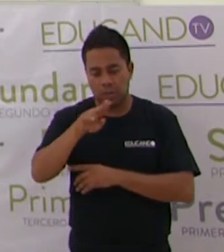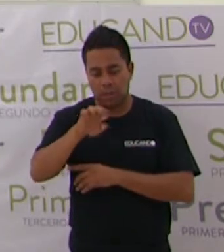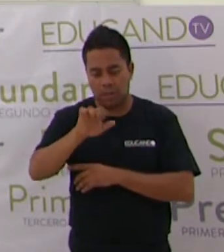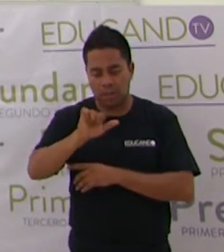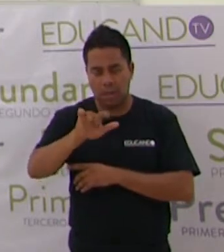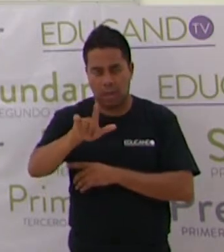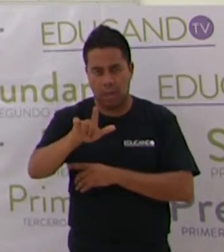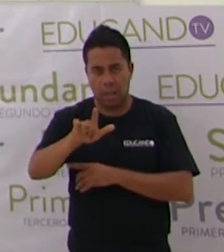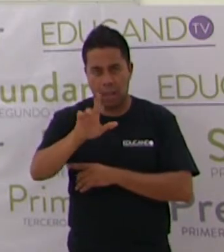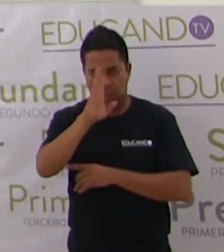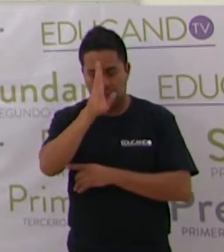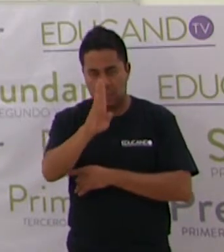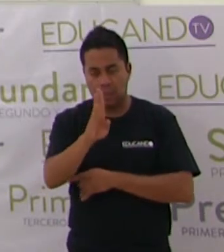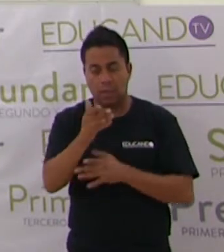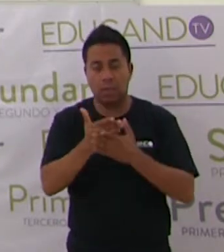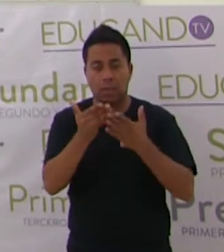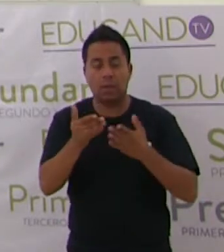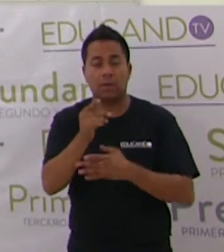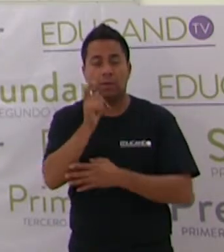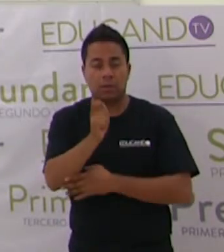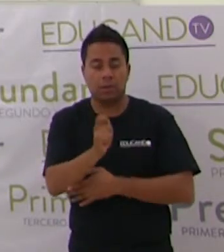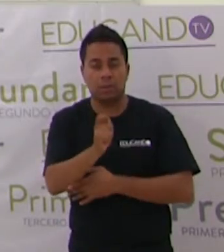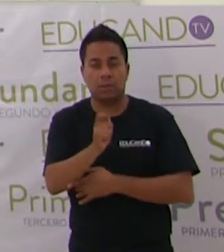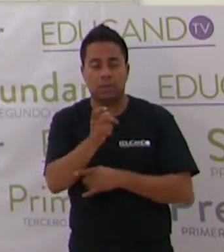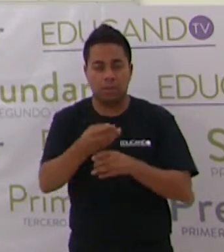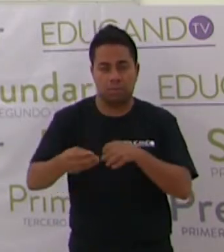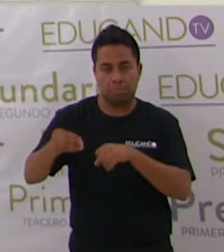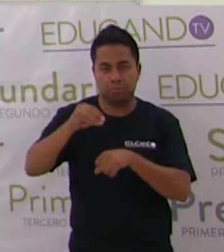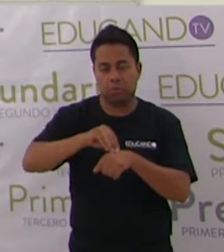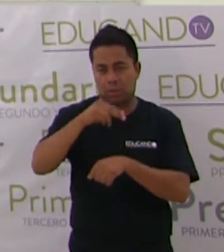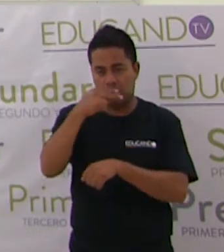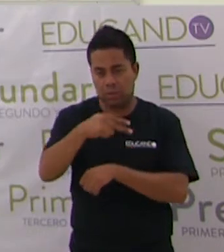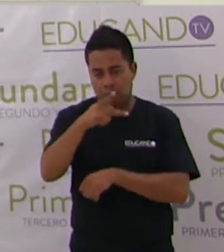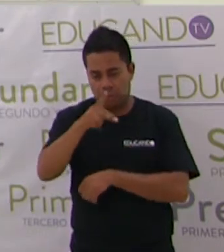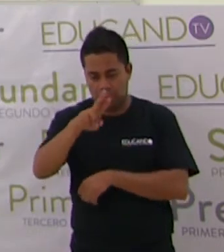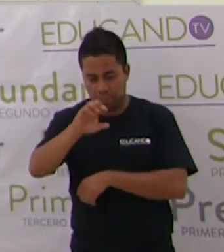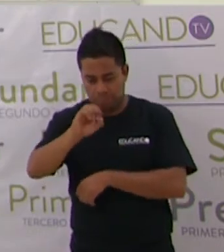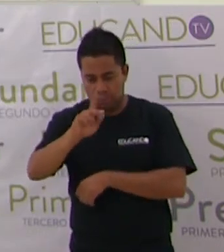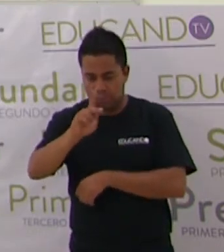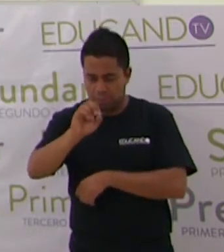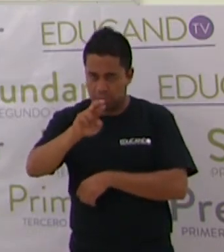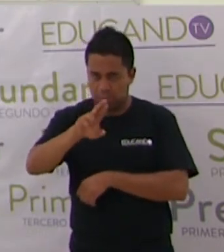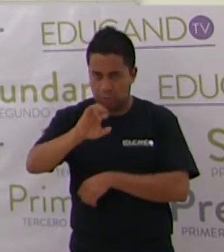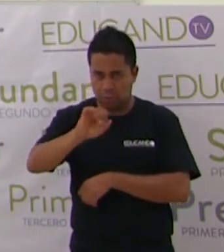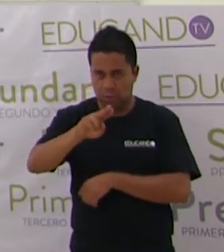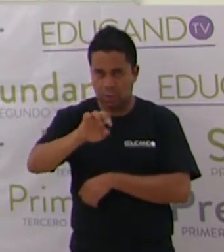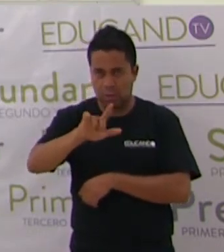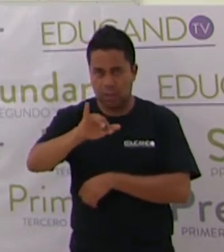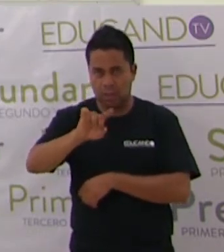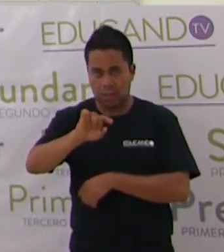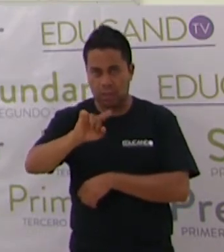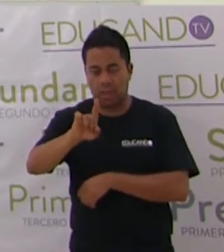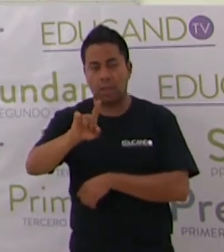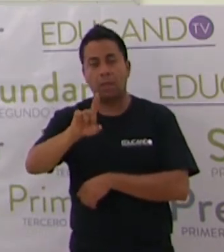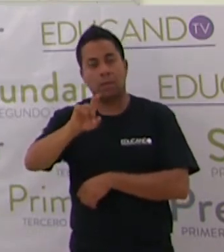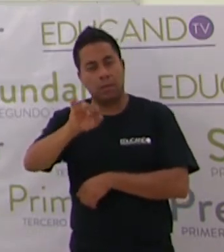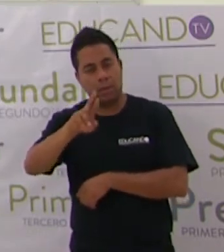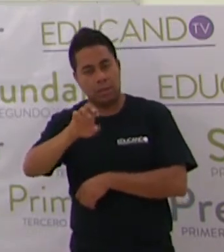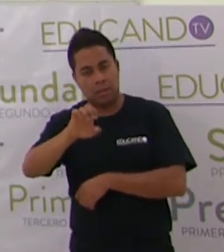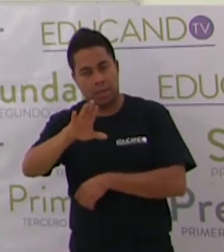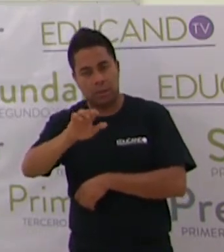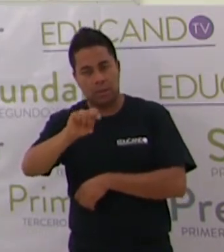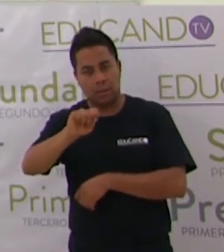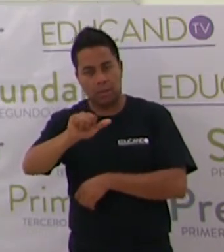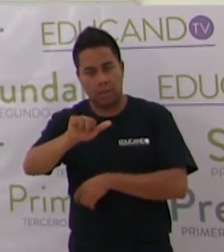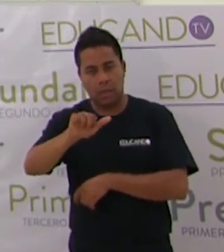Esta vez se va a llamar proporcionalidad directa en el eje de manejo de la